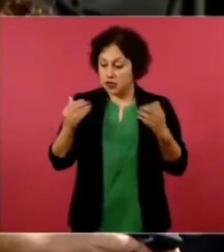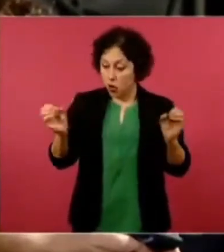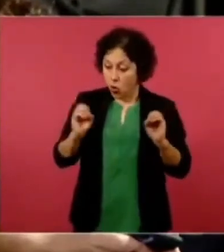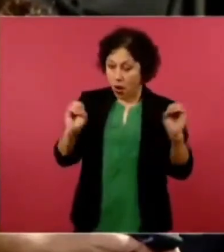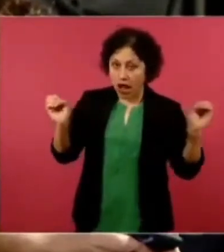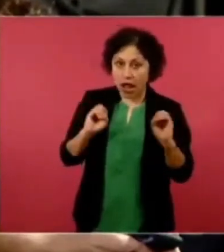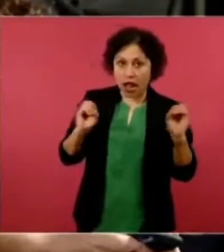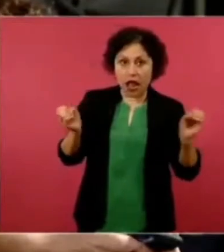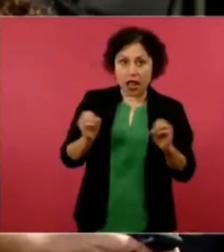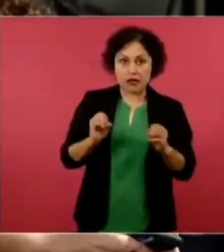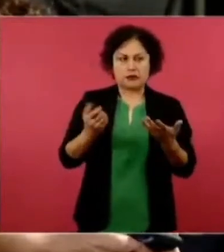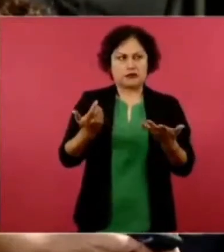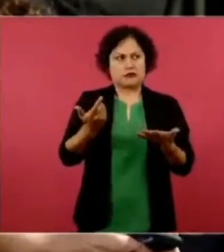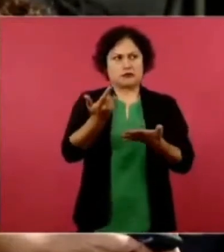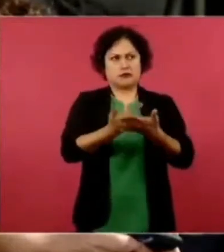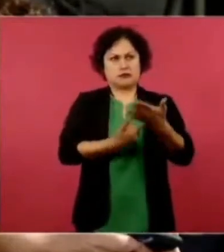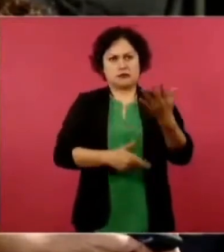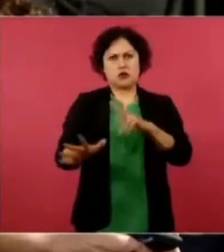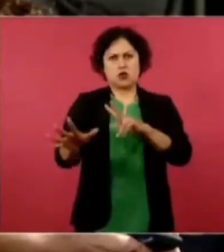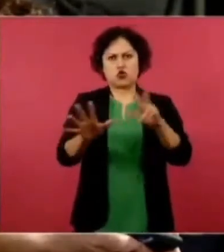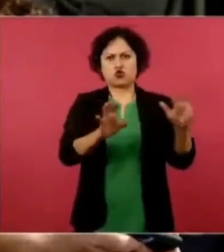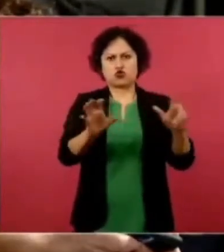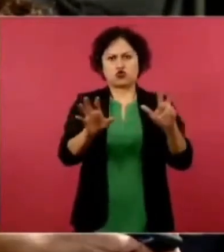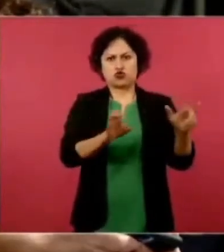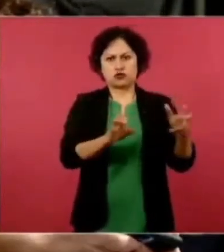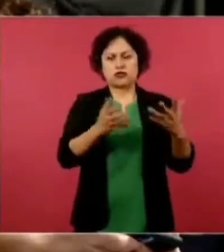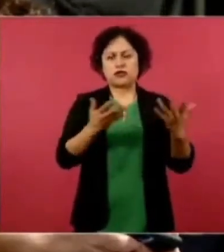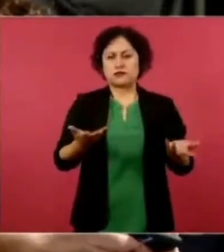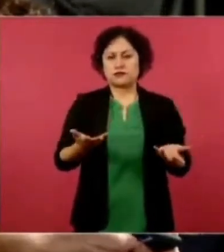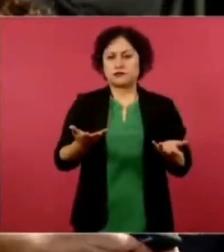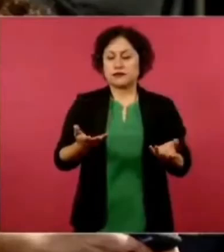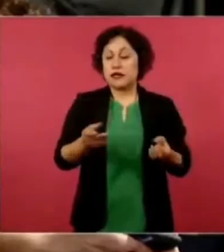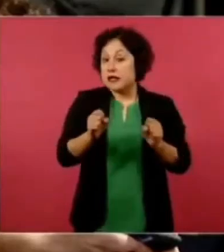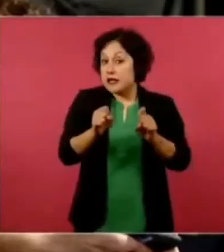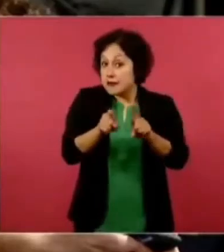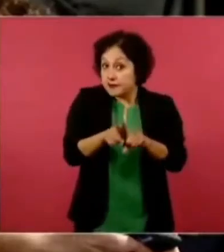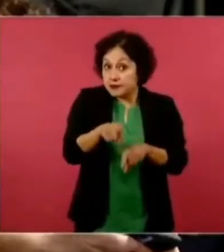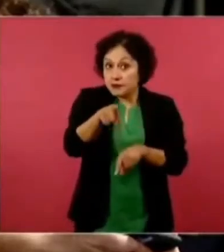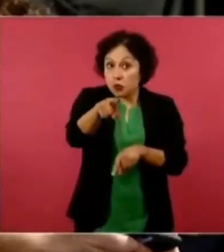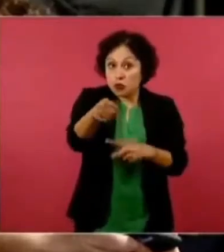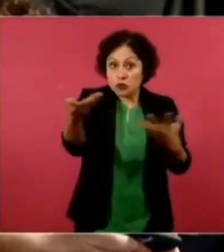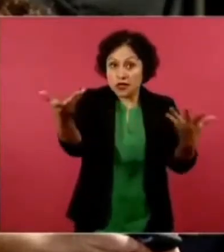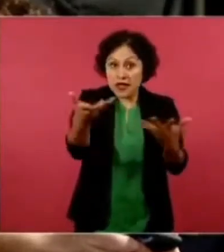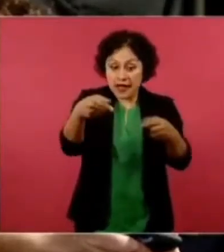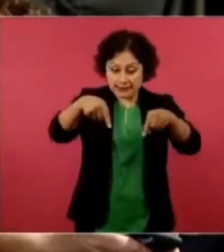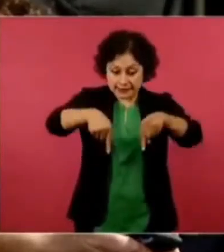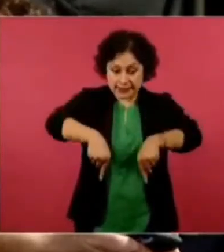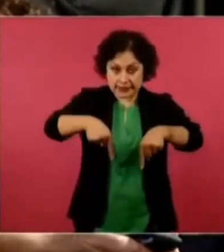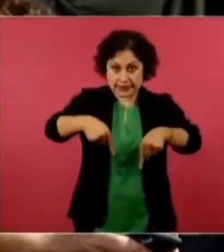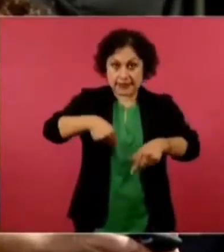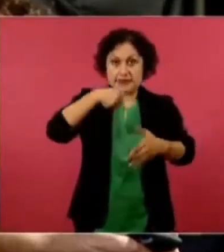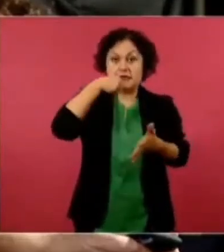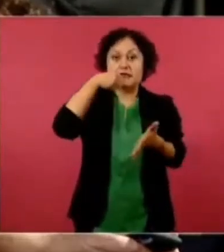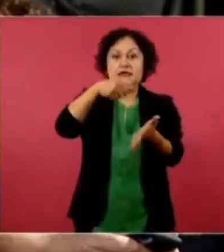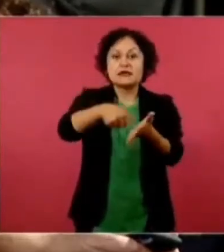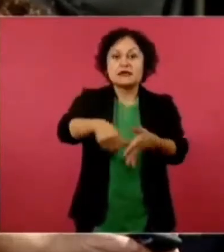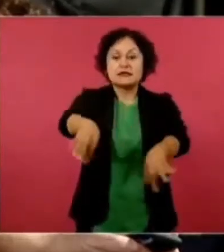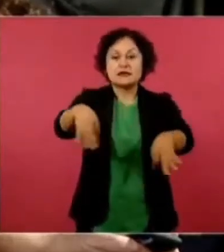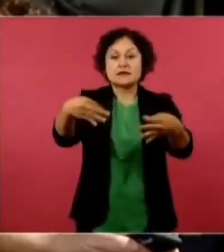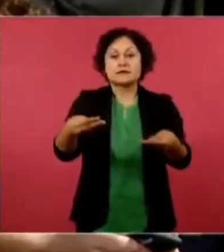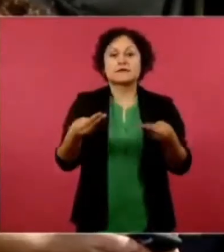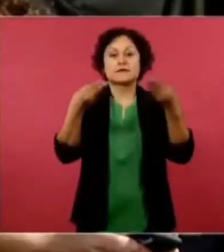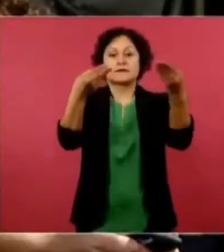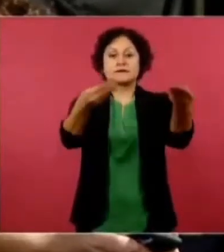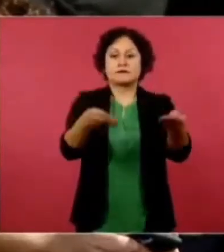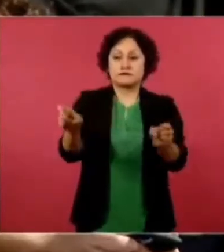folios. Cuando ellos lo niegan, el propio informe que usted se elabora aquí de Alejandro Encinas,